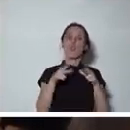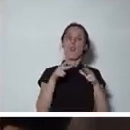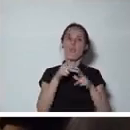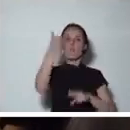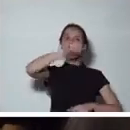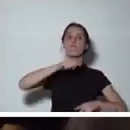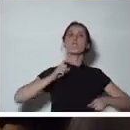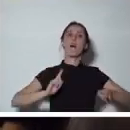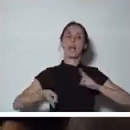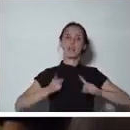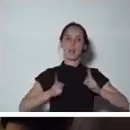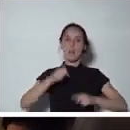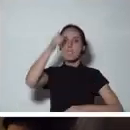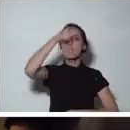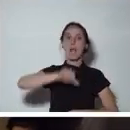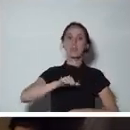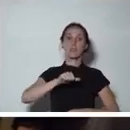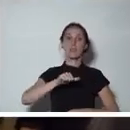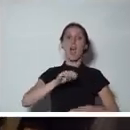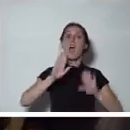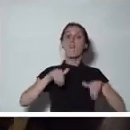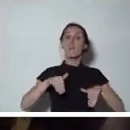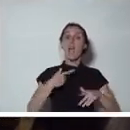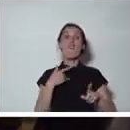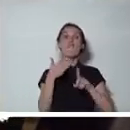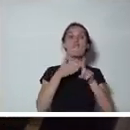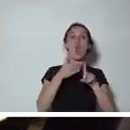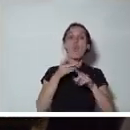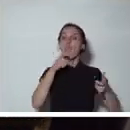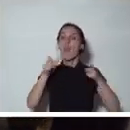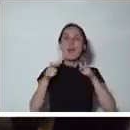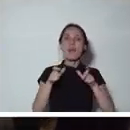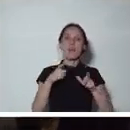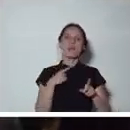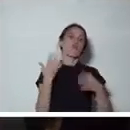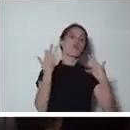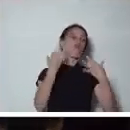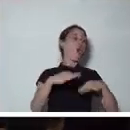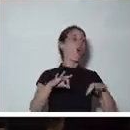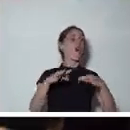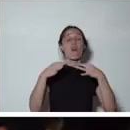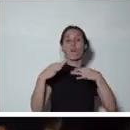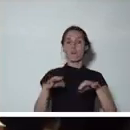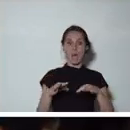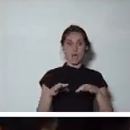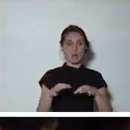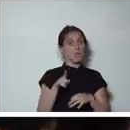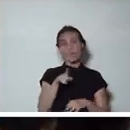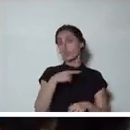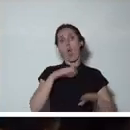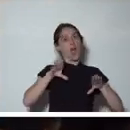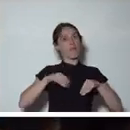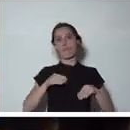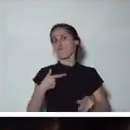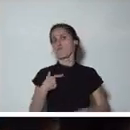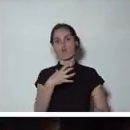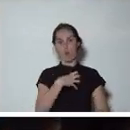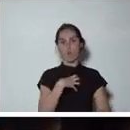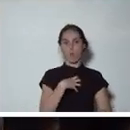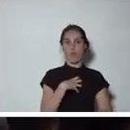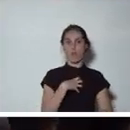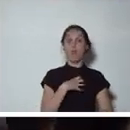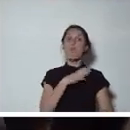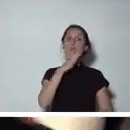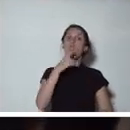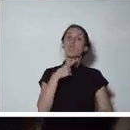naturaliza y normaliza la violencia en múltiples formas contra las mujeres cosa que es inaceptable no por lo tanto Hay que llegar a las